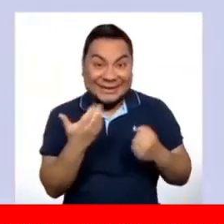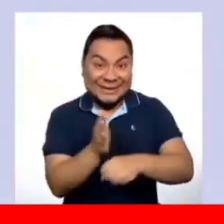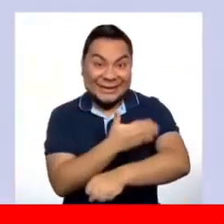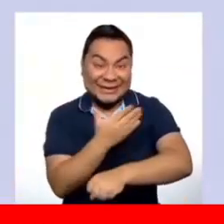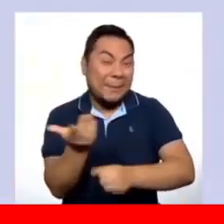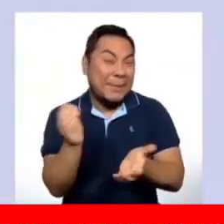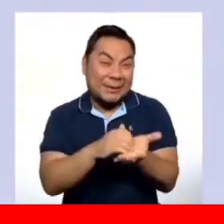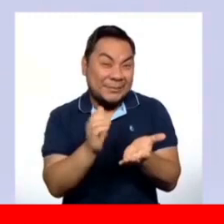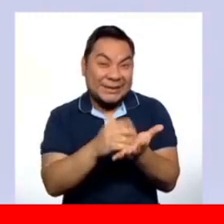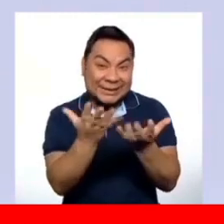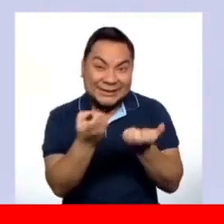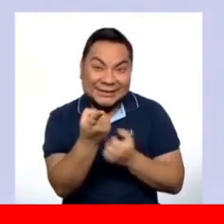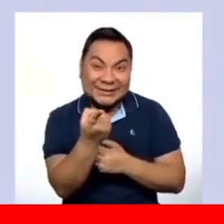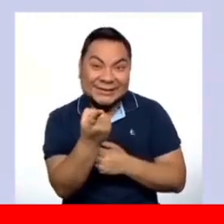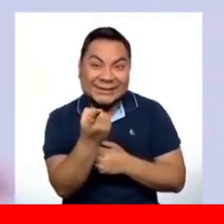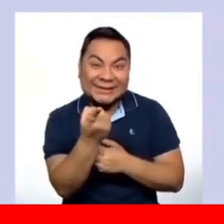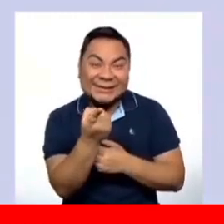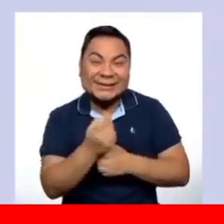ritmos?